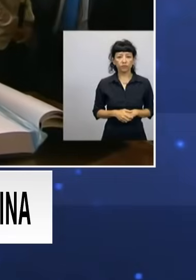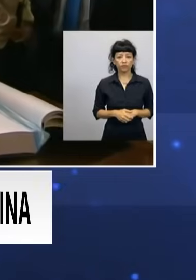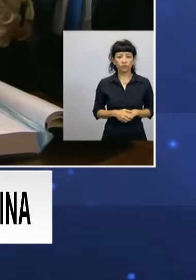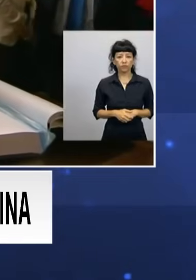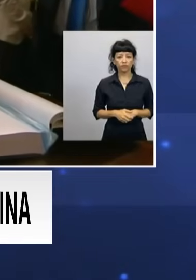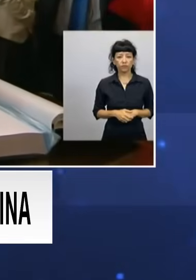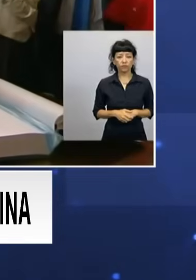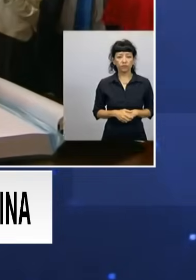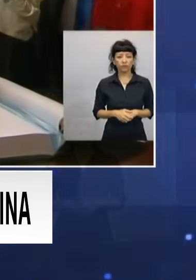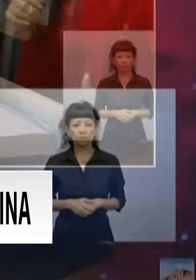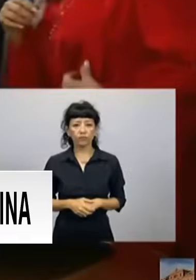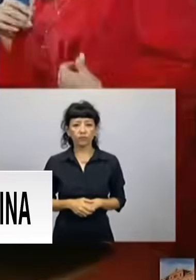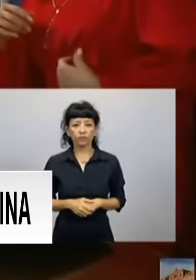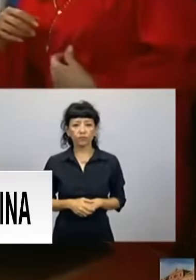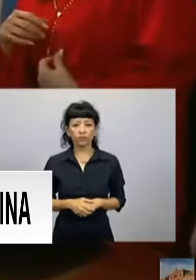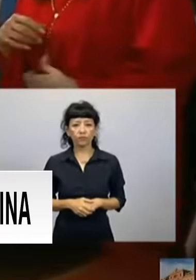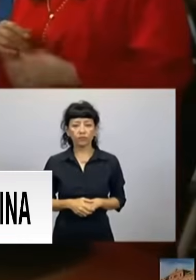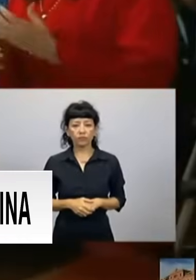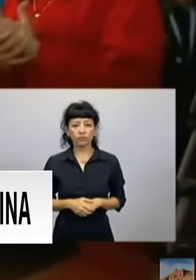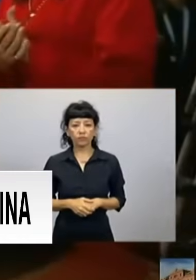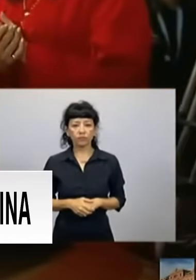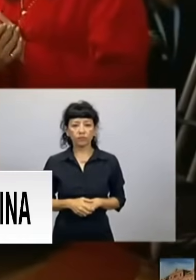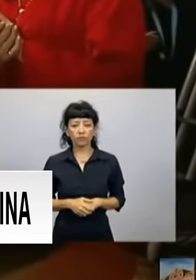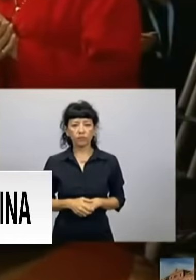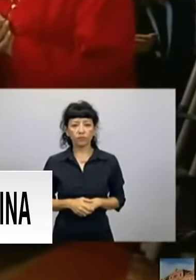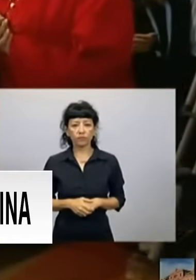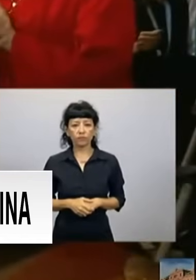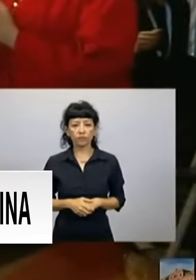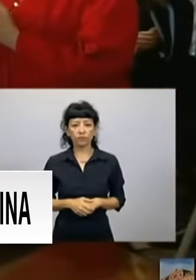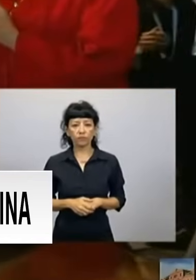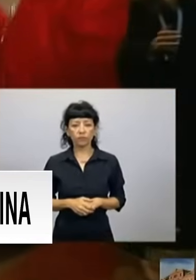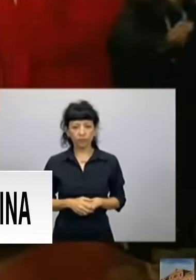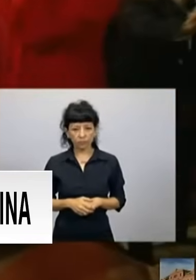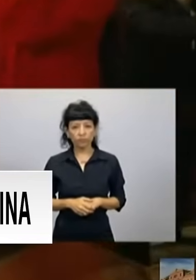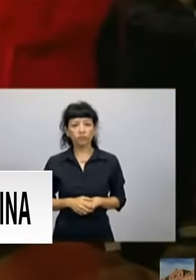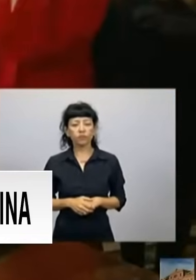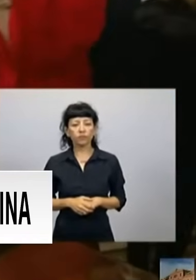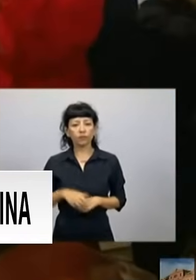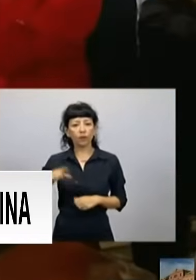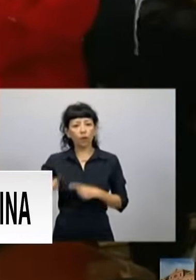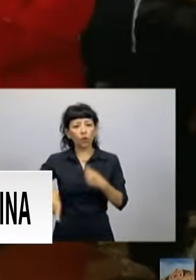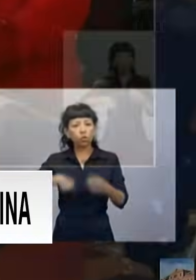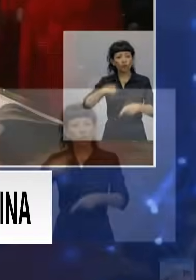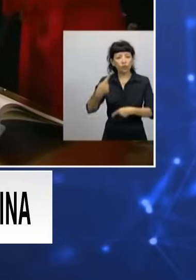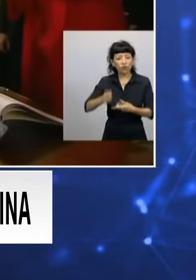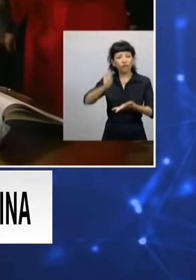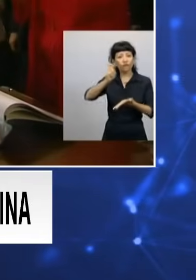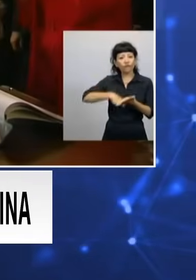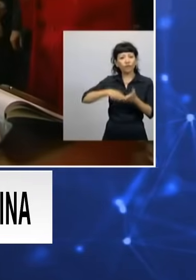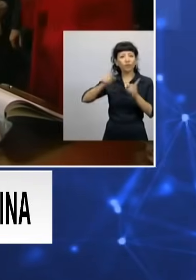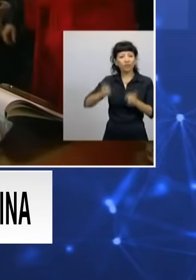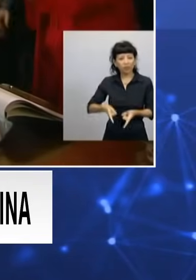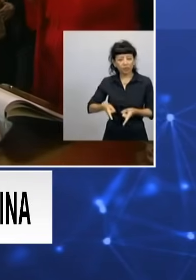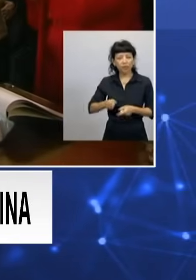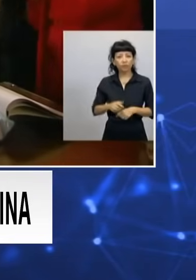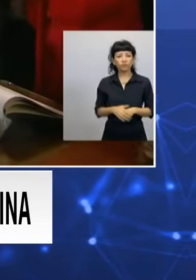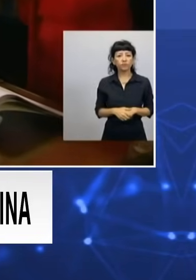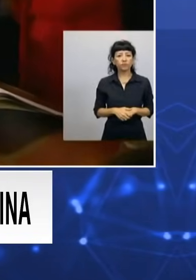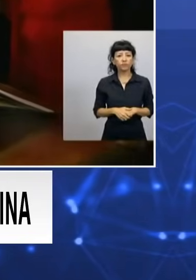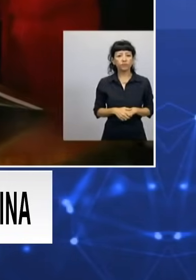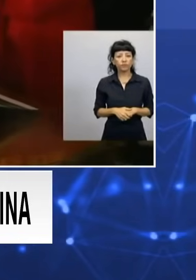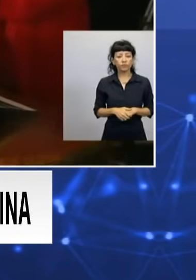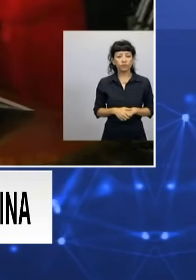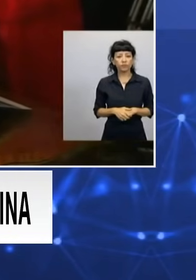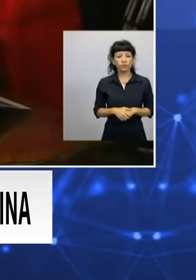el presidente Argentina y el presidente Boric? No, porque él nada más no tenía tiempo, digamos. No. Imagina